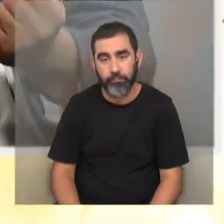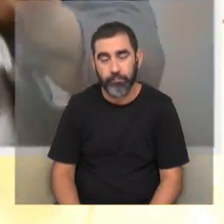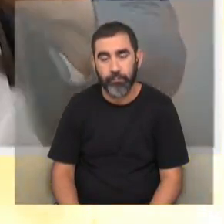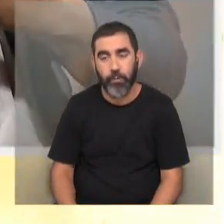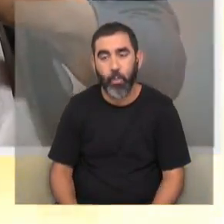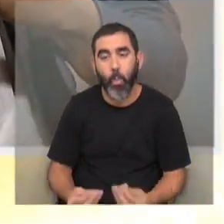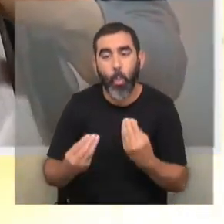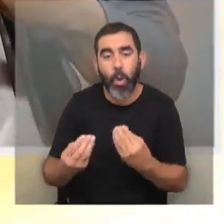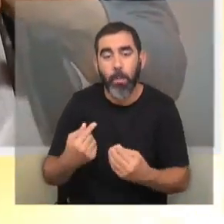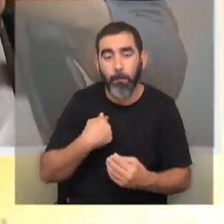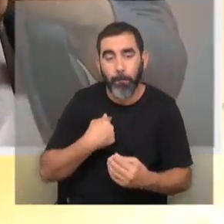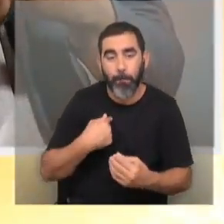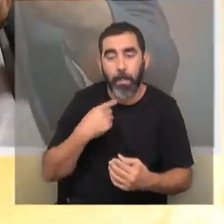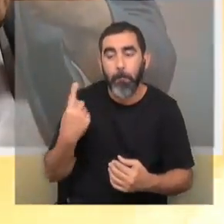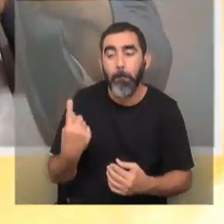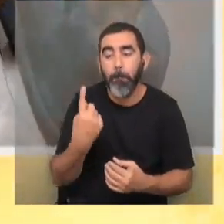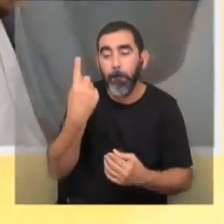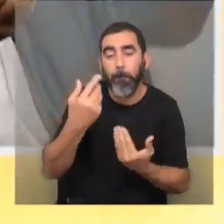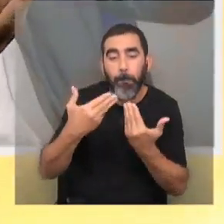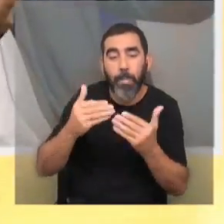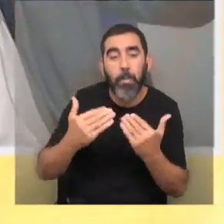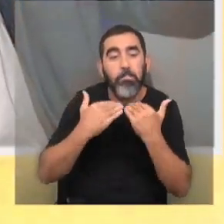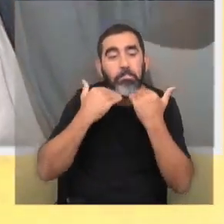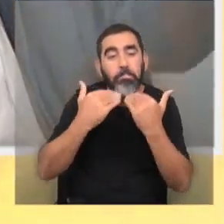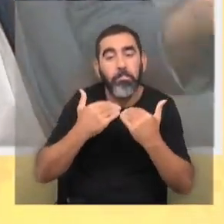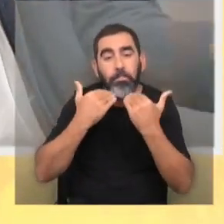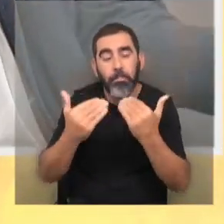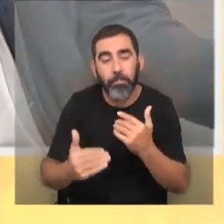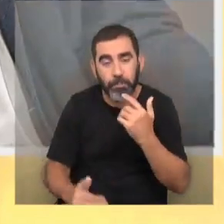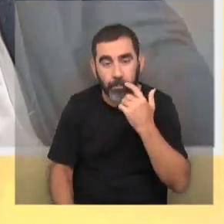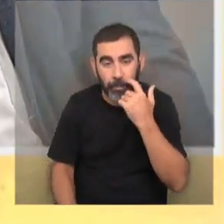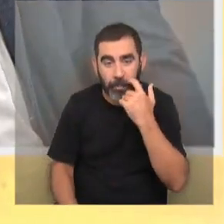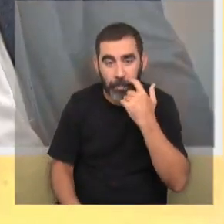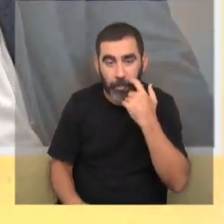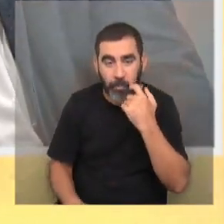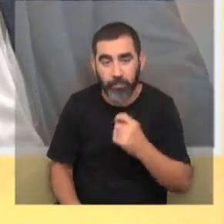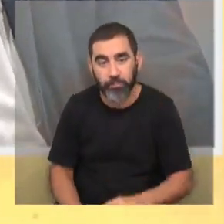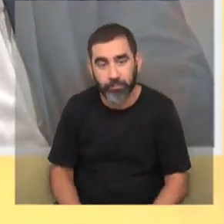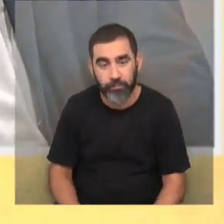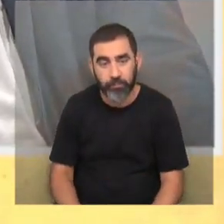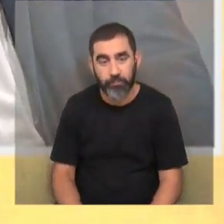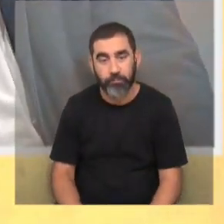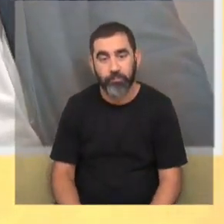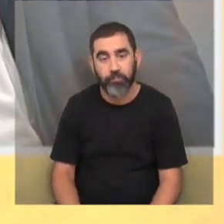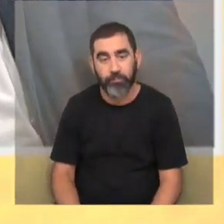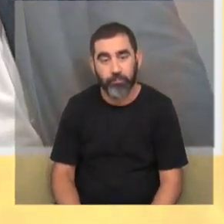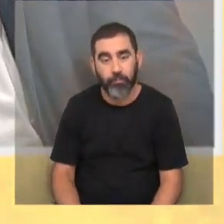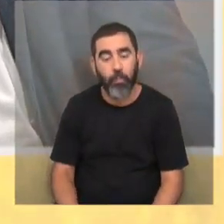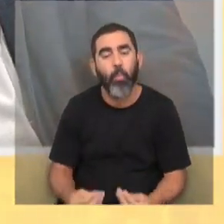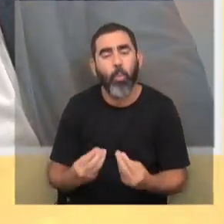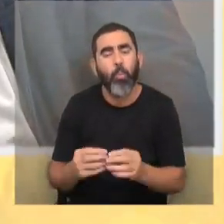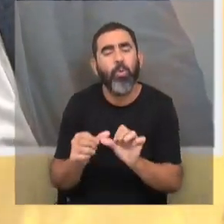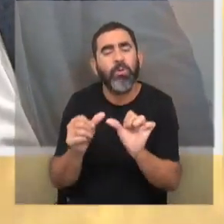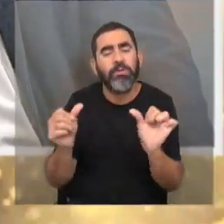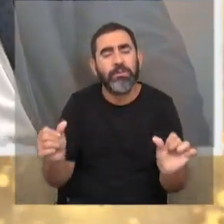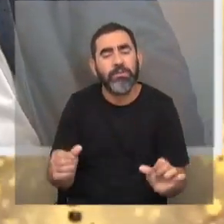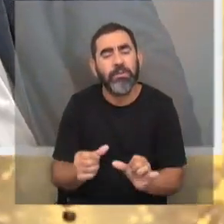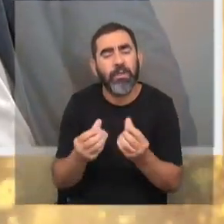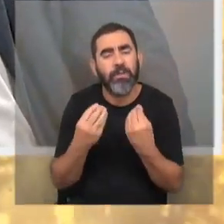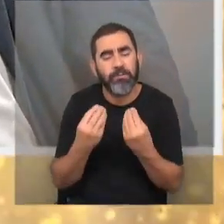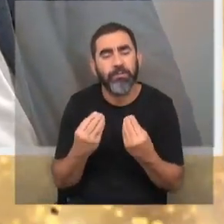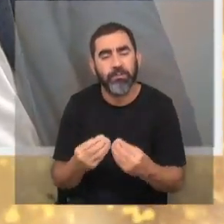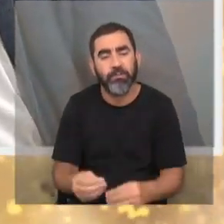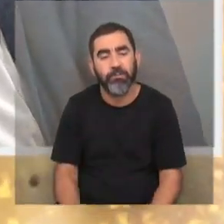cuál era mi condición inicial, ni en cuál estoy. Entonces, ahora, ¿cómo se aplica? Entonces, pues yo decía al arranque, bueno,